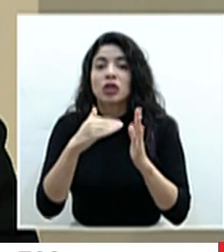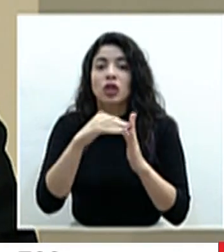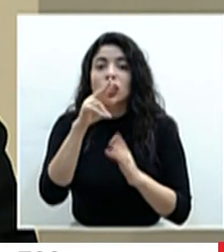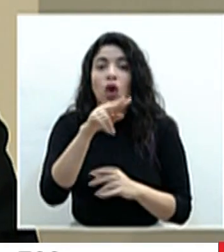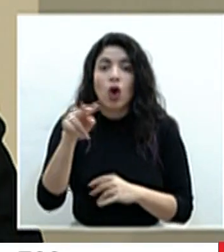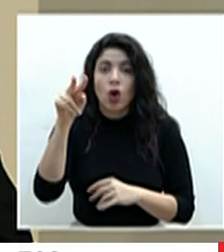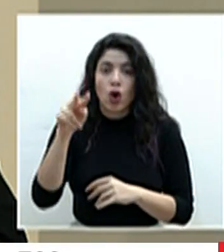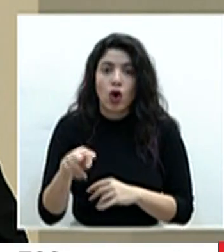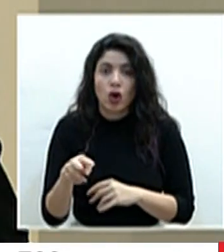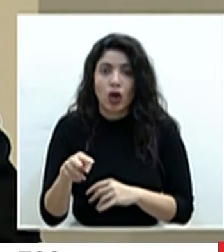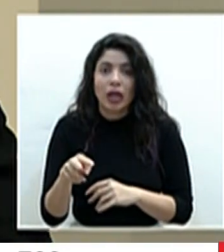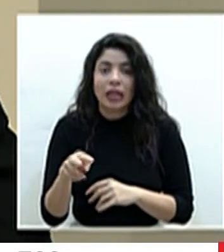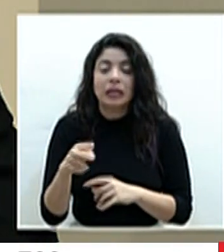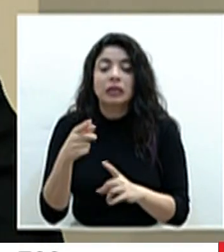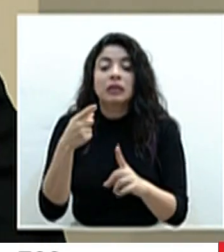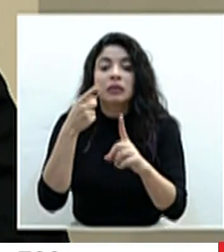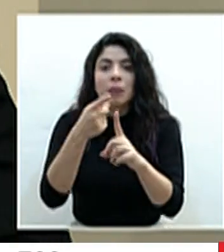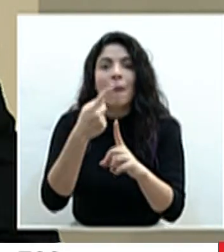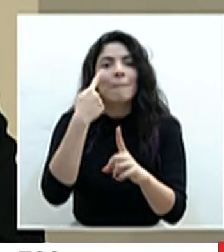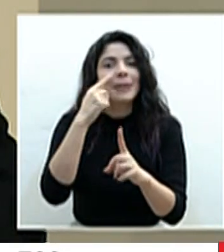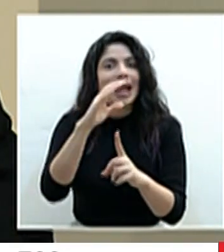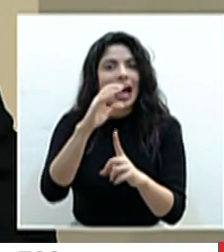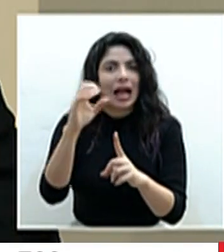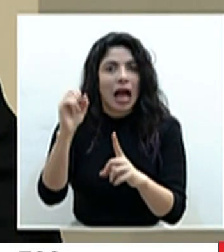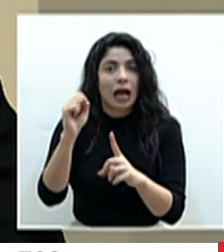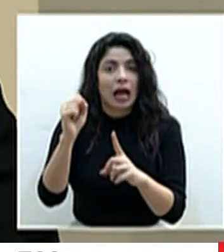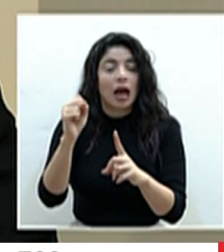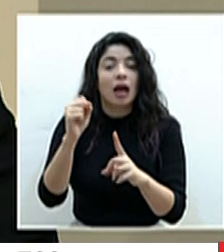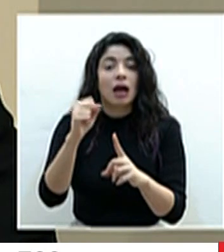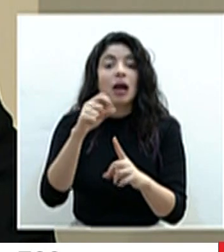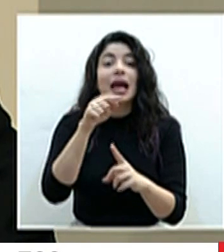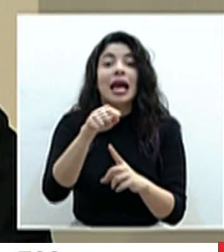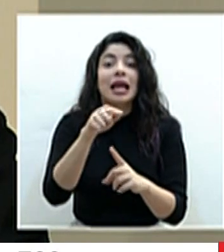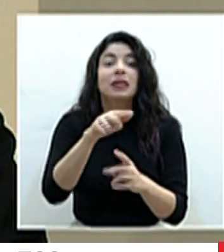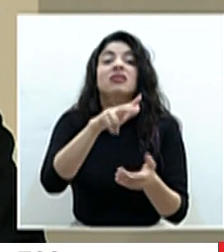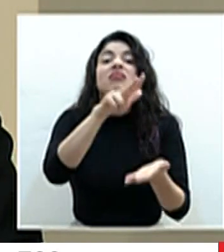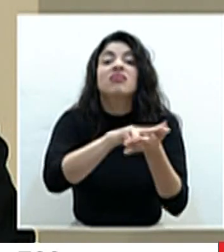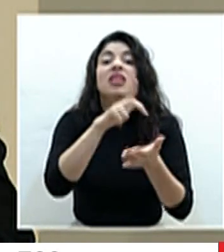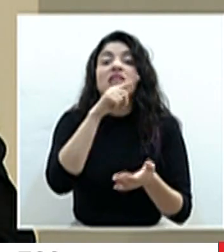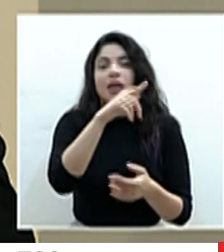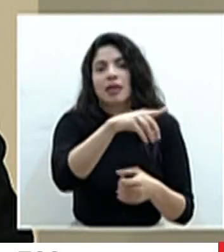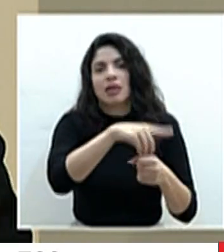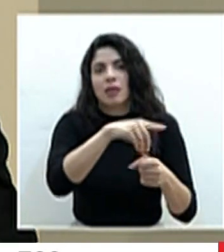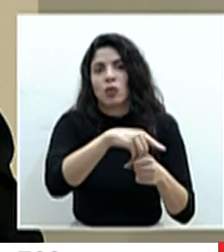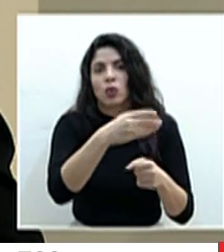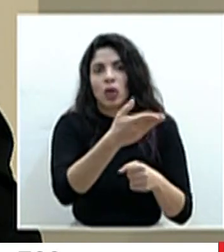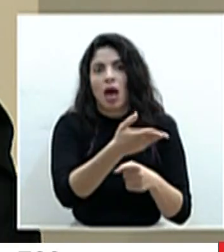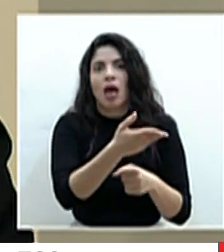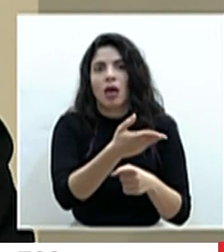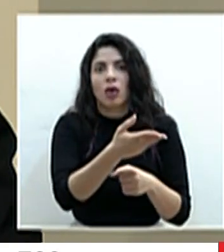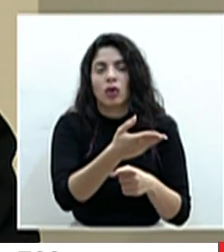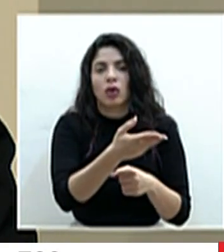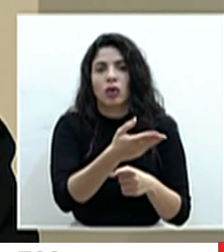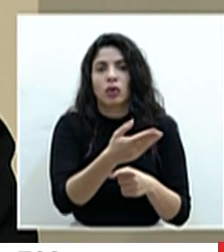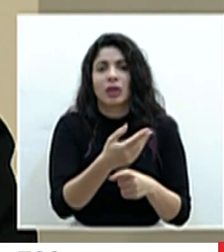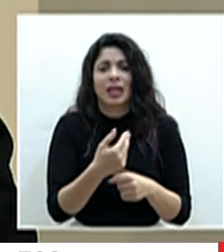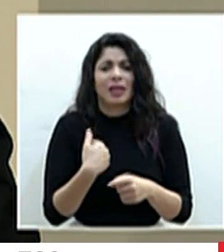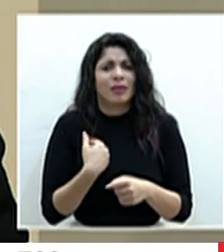colones dirigidos a la caja, también aprobados por las y los diputados, y con nuestra